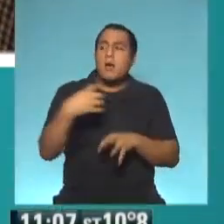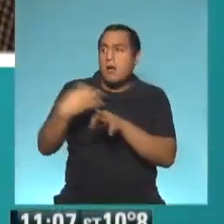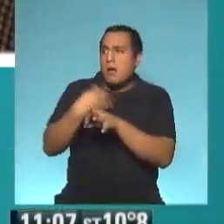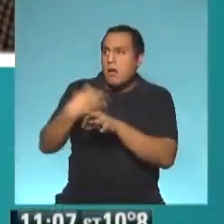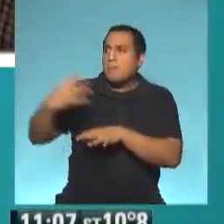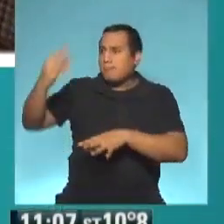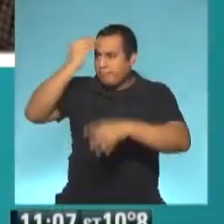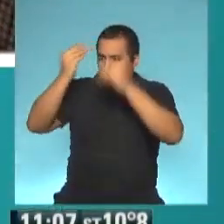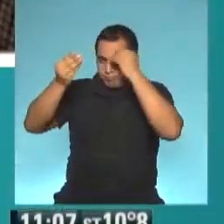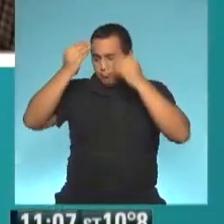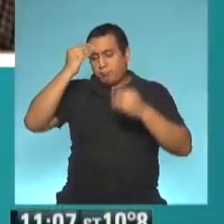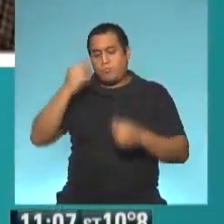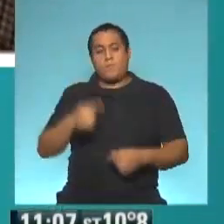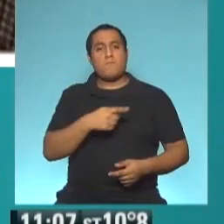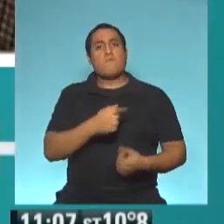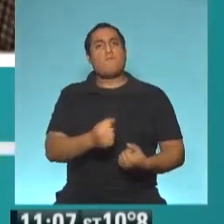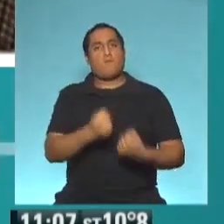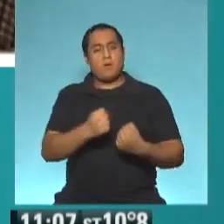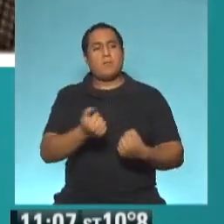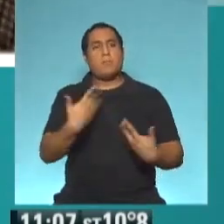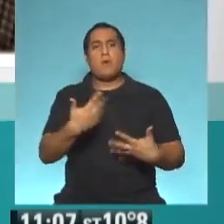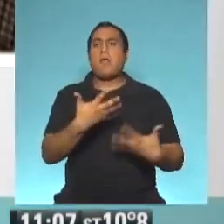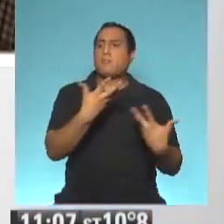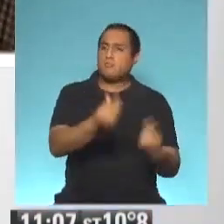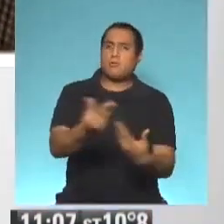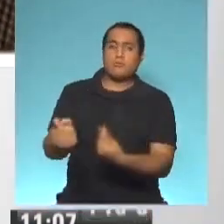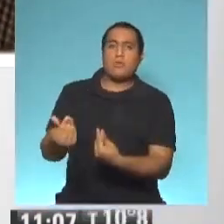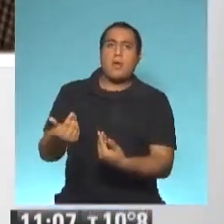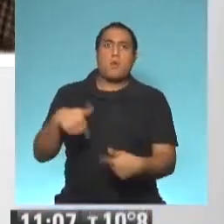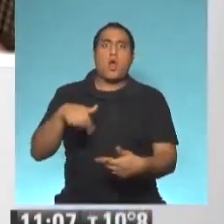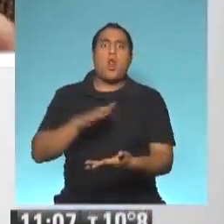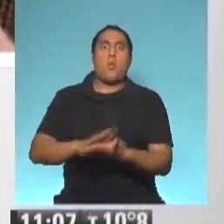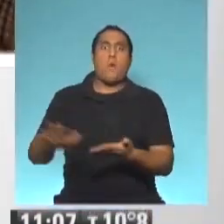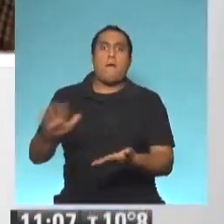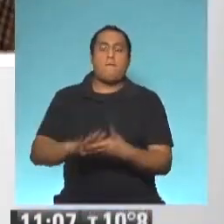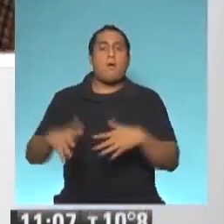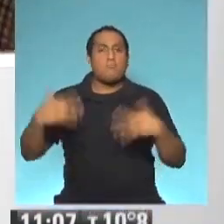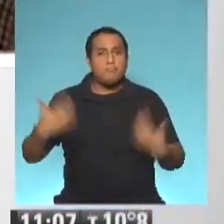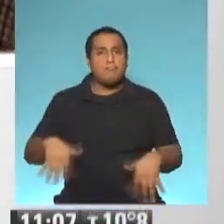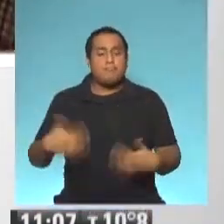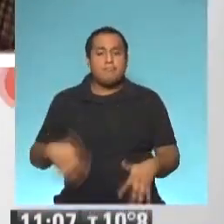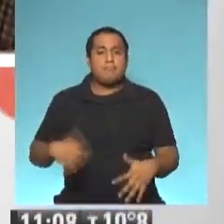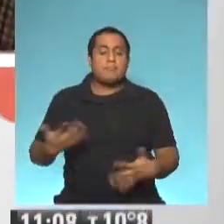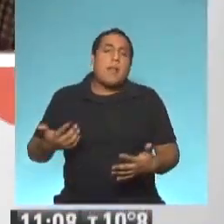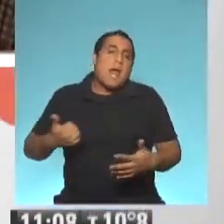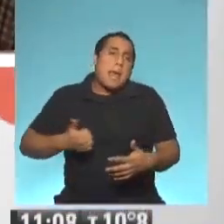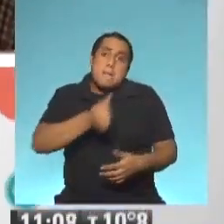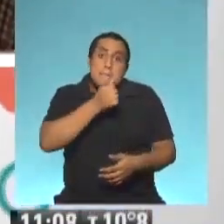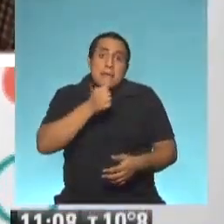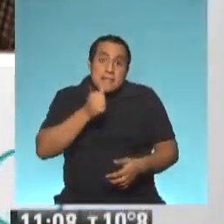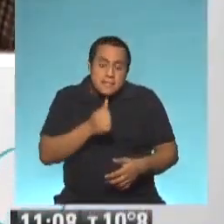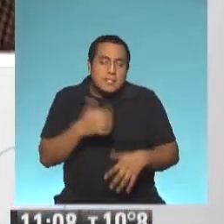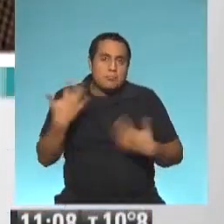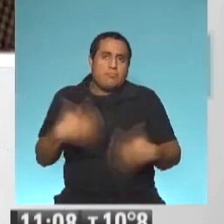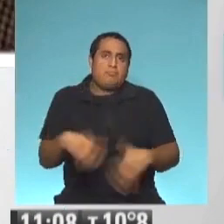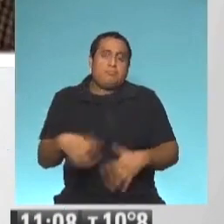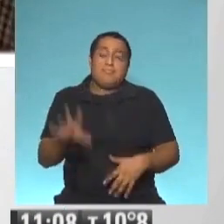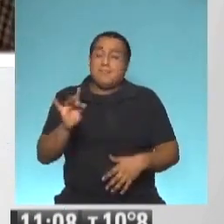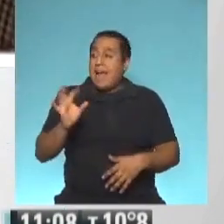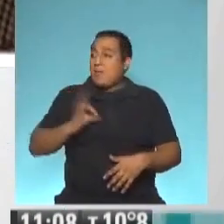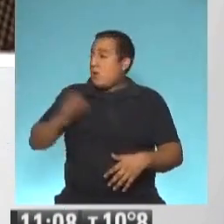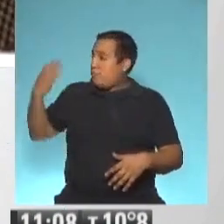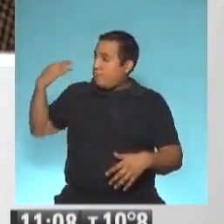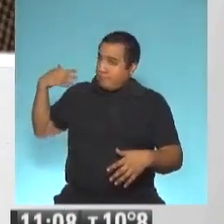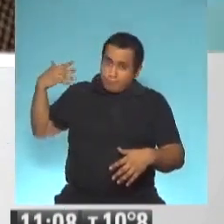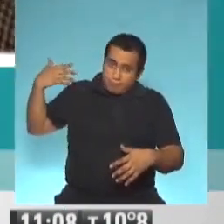muy sólida frente a esta nueva categoría que la medicina crítica en las últimas décadas